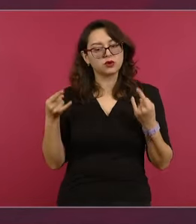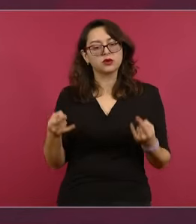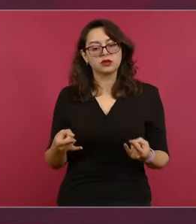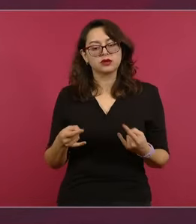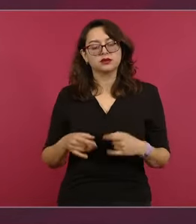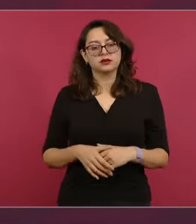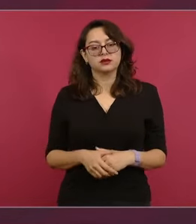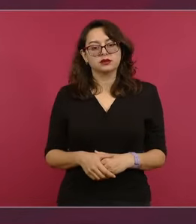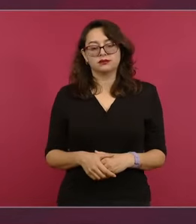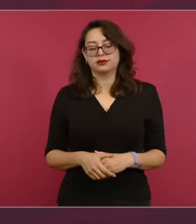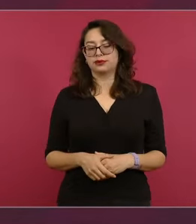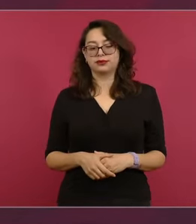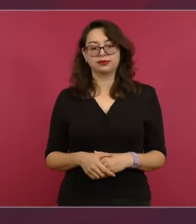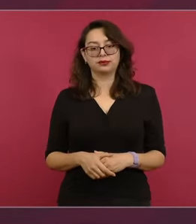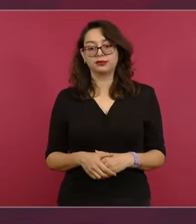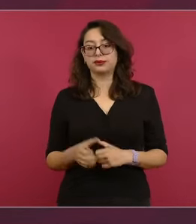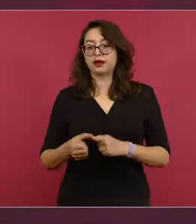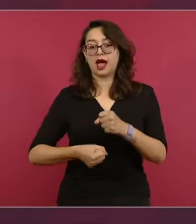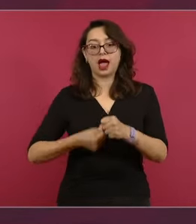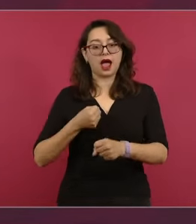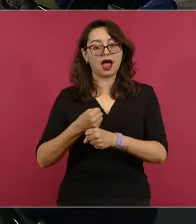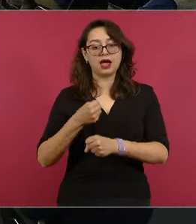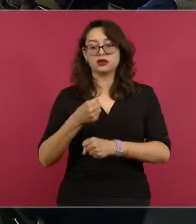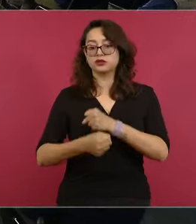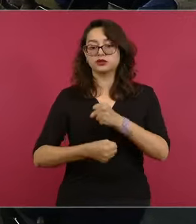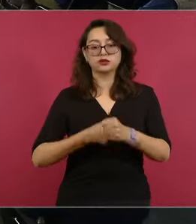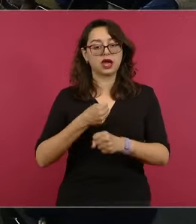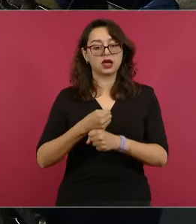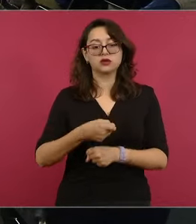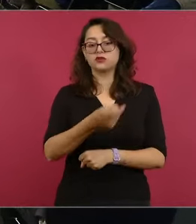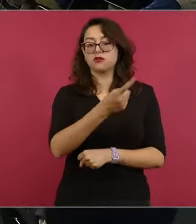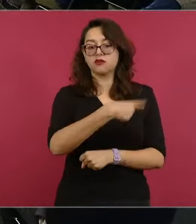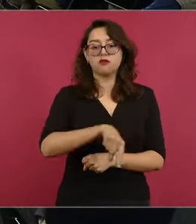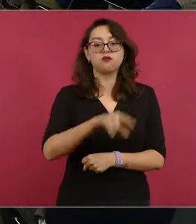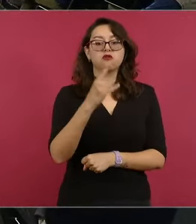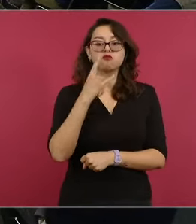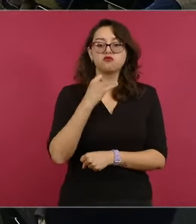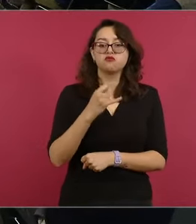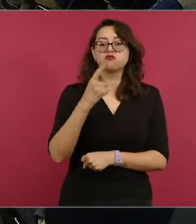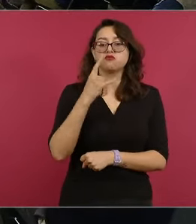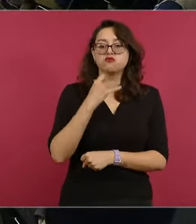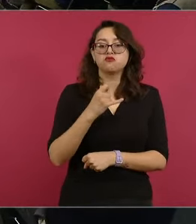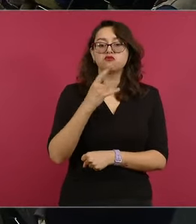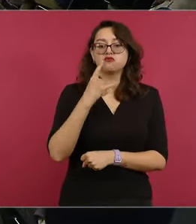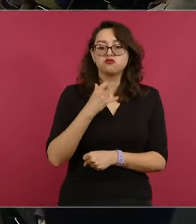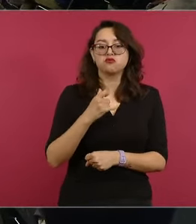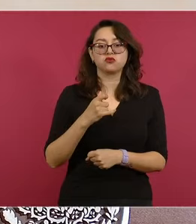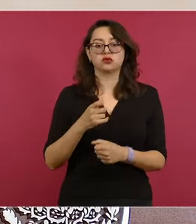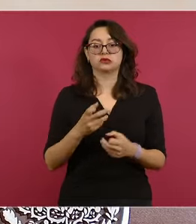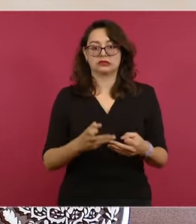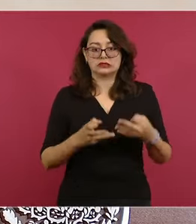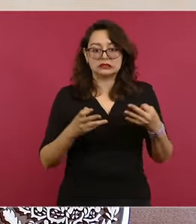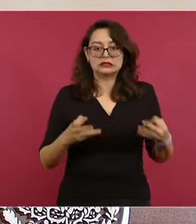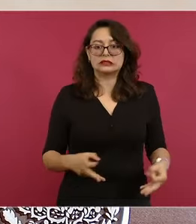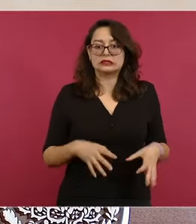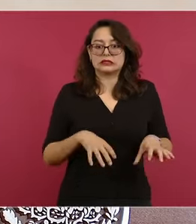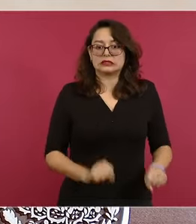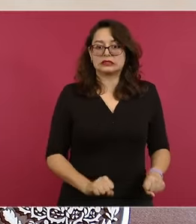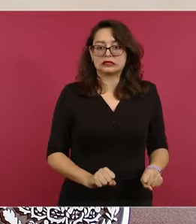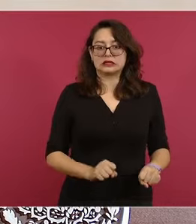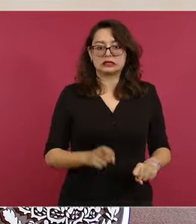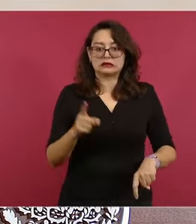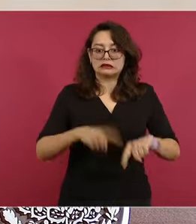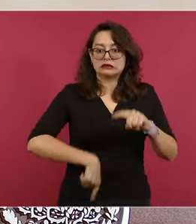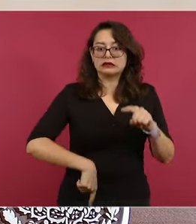porque ya llevan años luchando para que no los desalojen para que no los